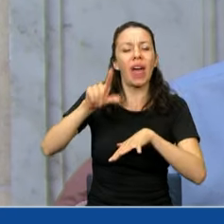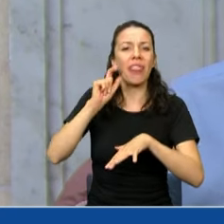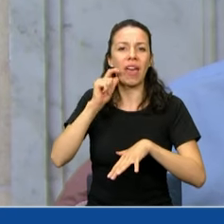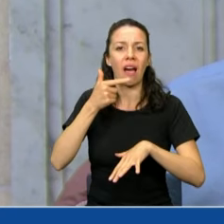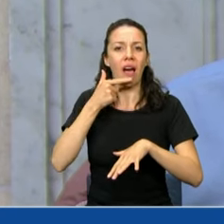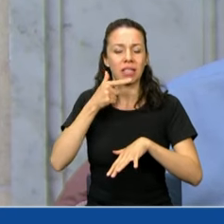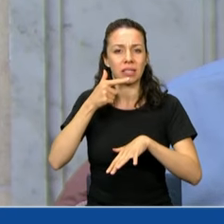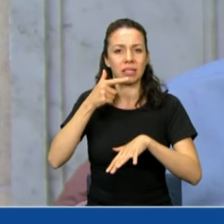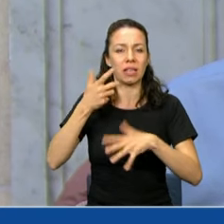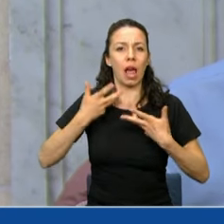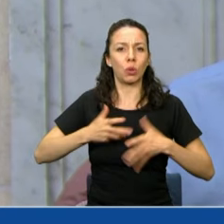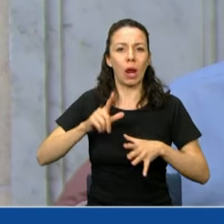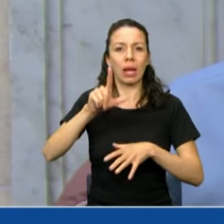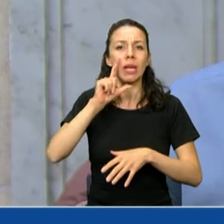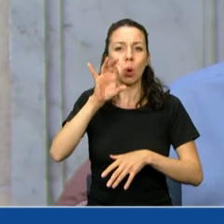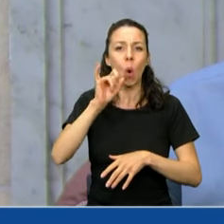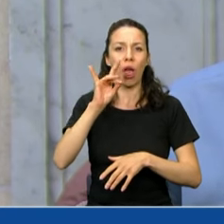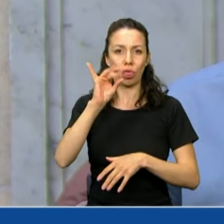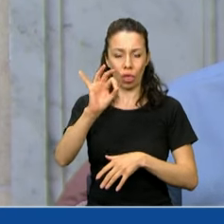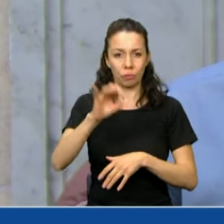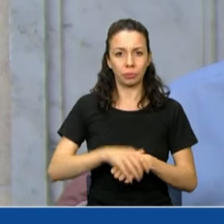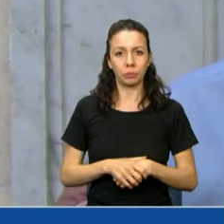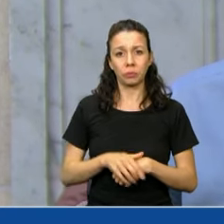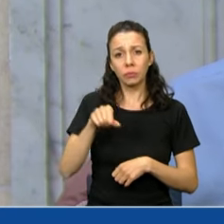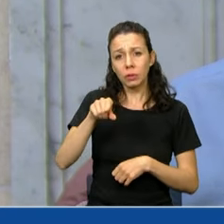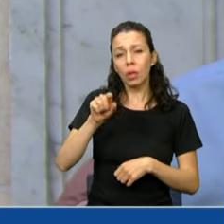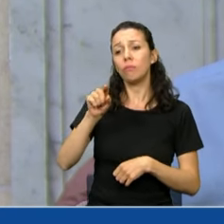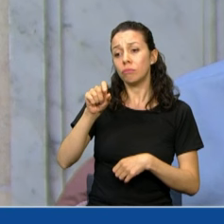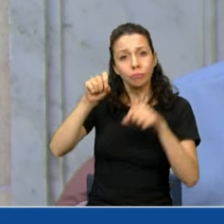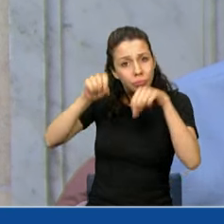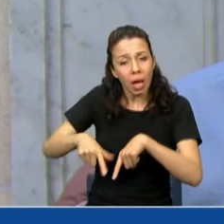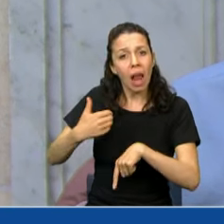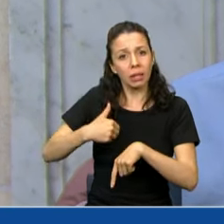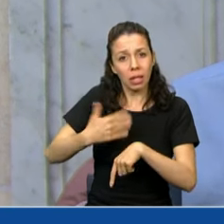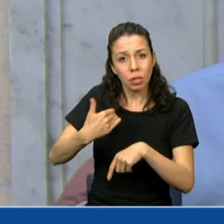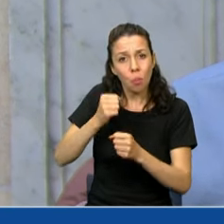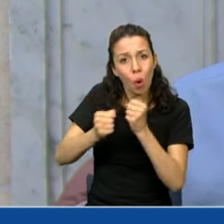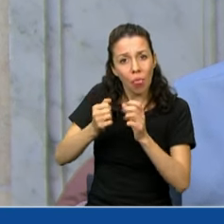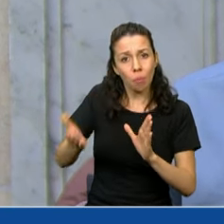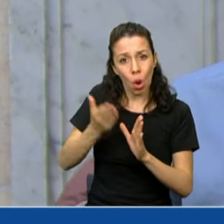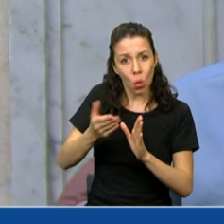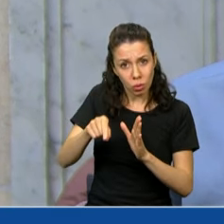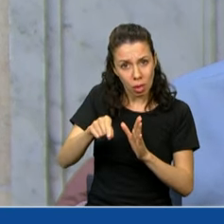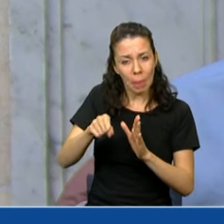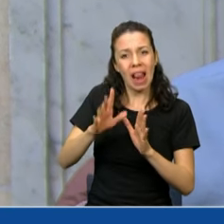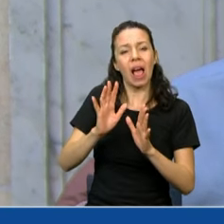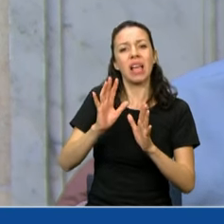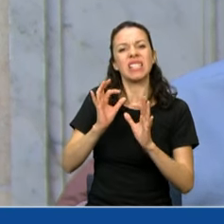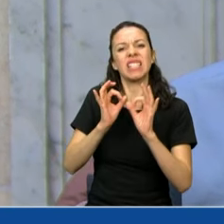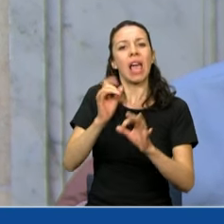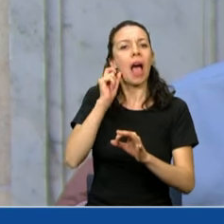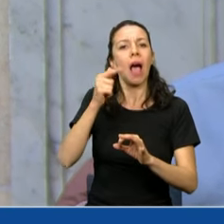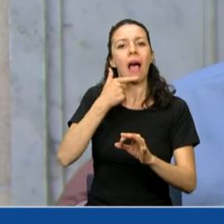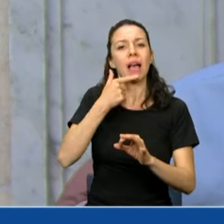ver con la licuefacción que se puede realizar en nuestro país para llegar a la